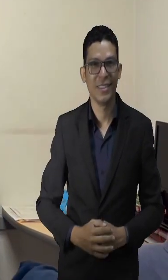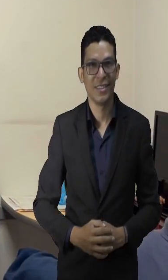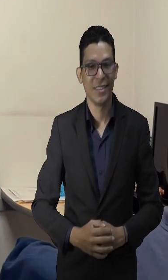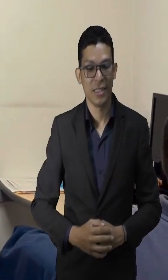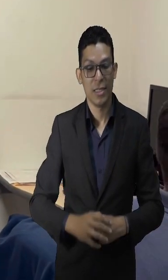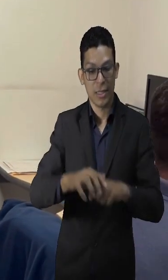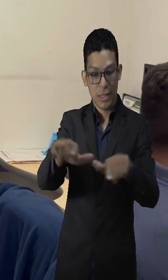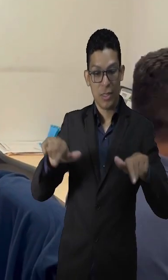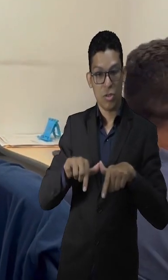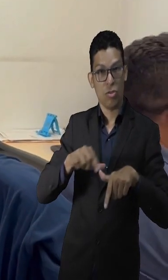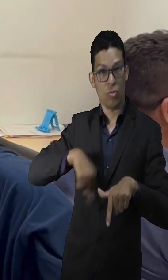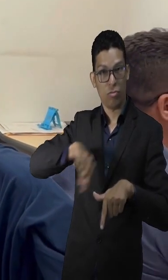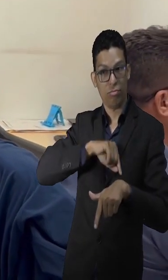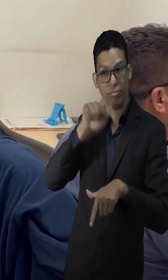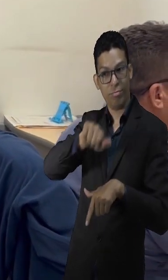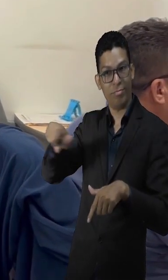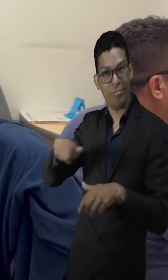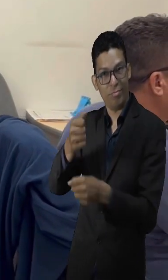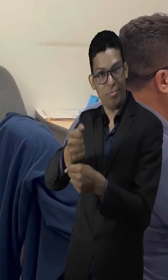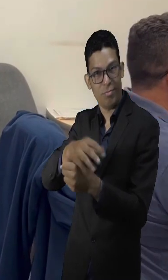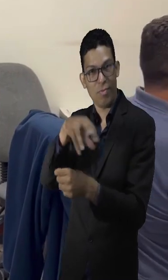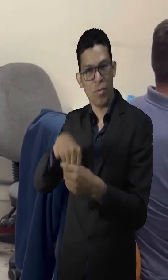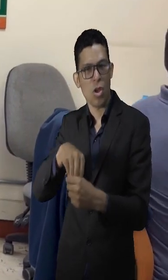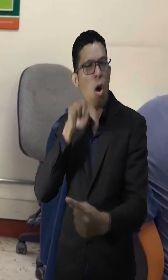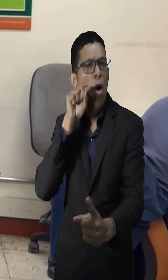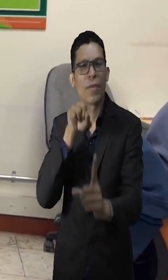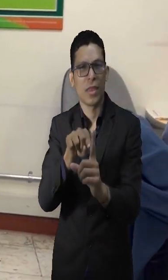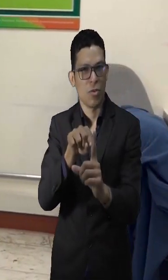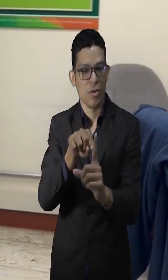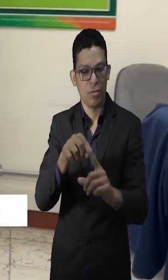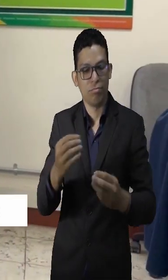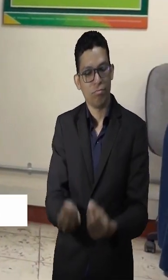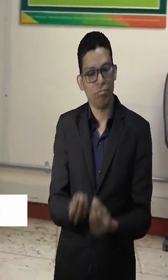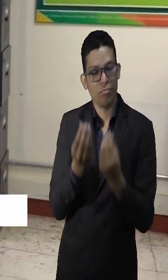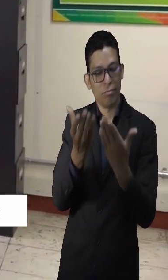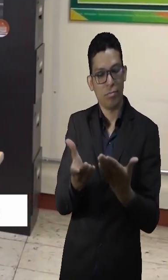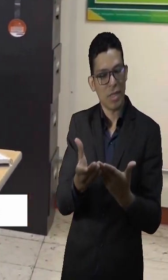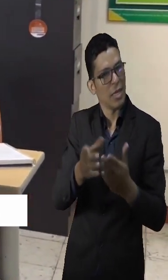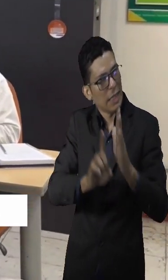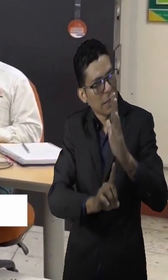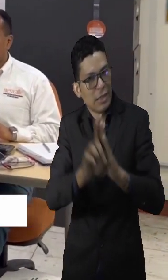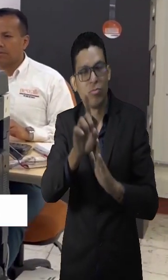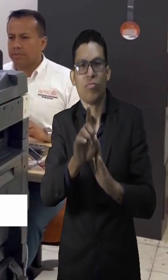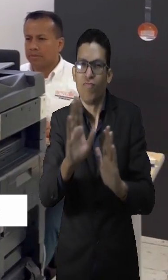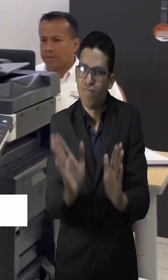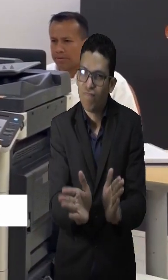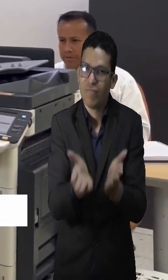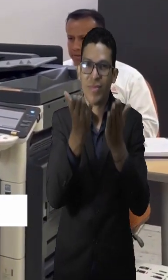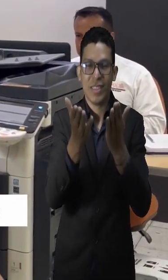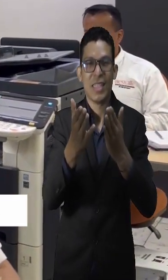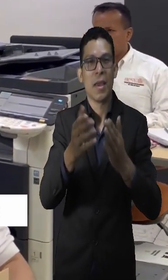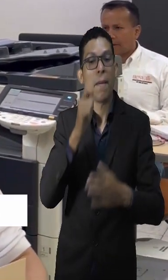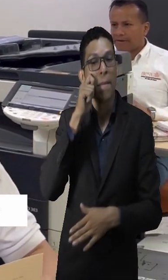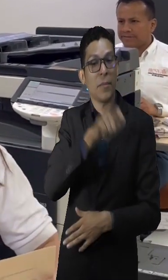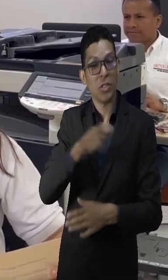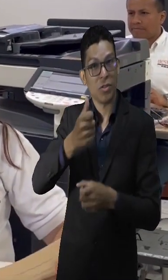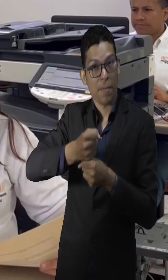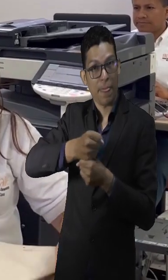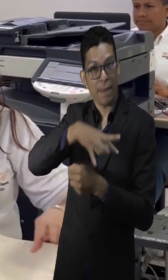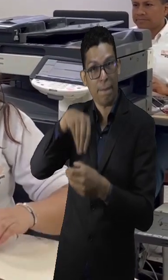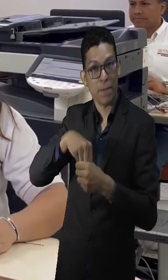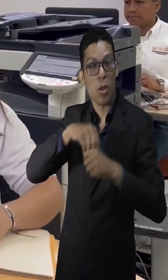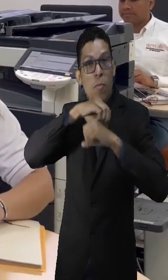En el área gestión del talento humano tenemos como objetivo proveer, mantener y desarrollar servidores